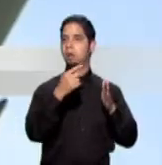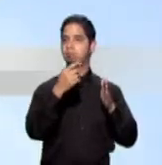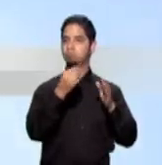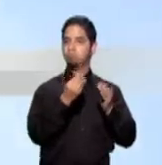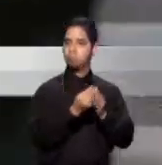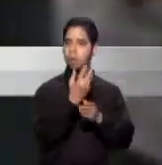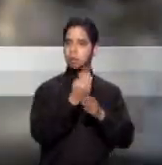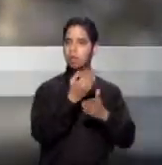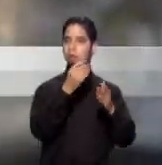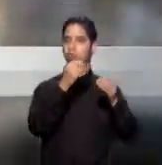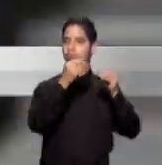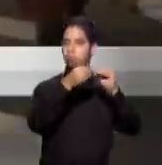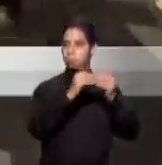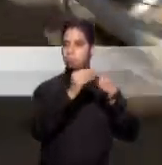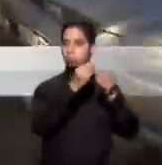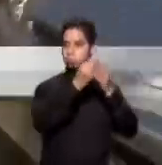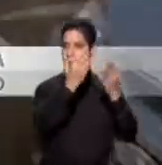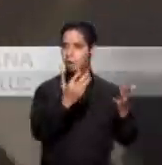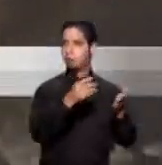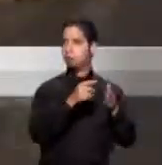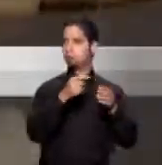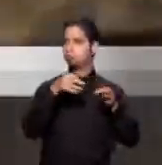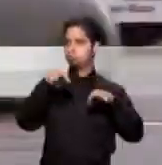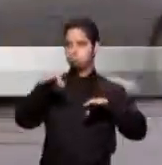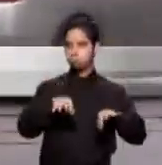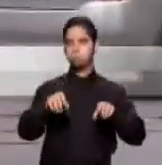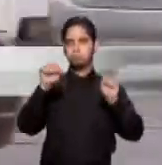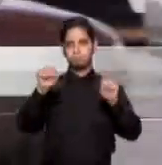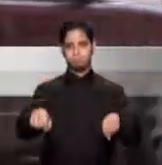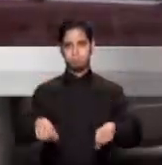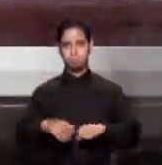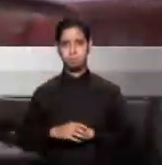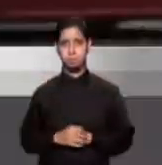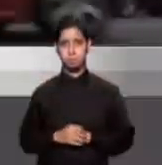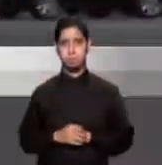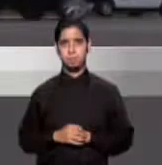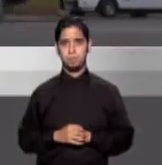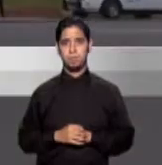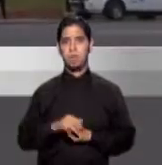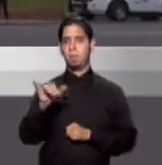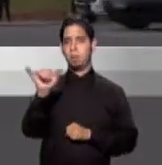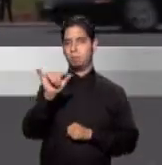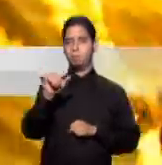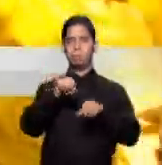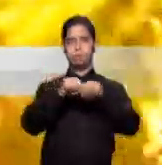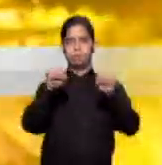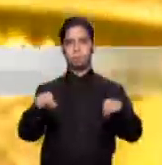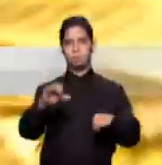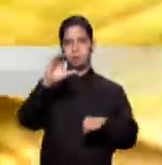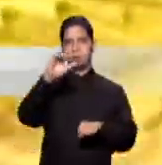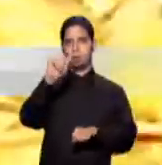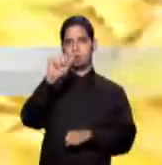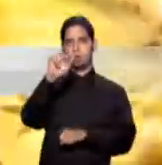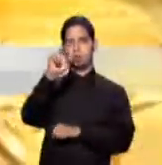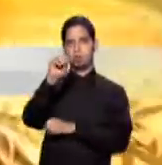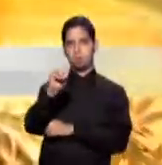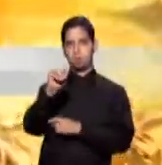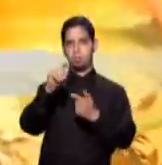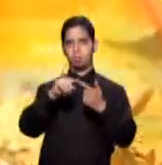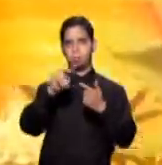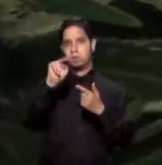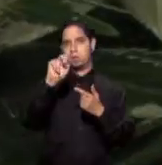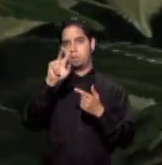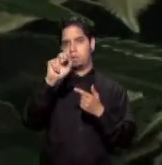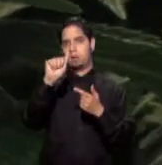tanto. El modelo que se seguirá en la isla es similar al que opera en Colorado y Nevada, donde se permite el cultivo, ya sea